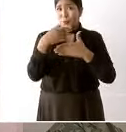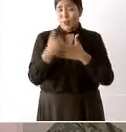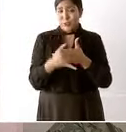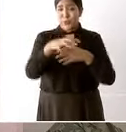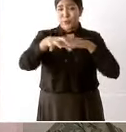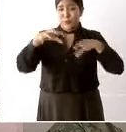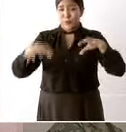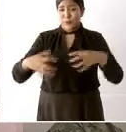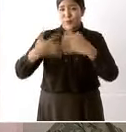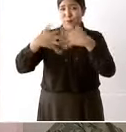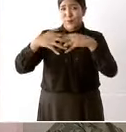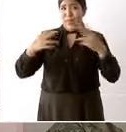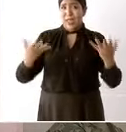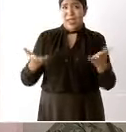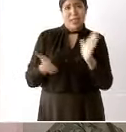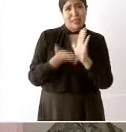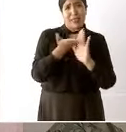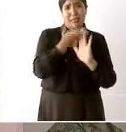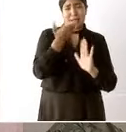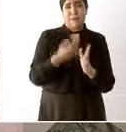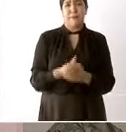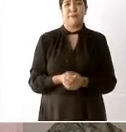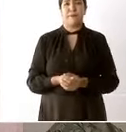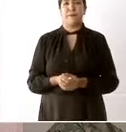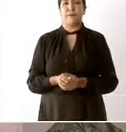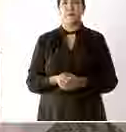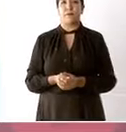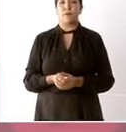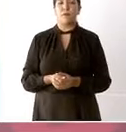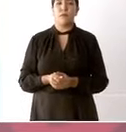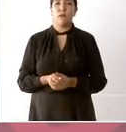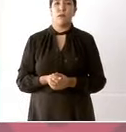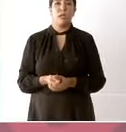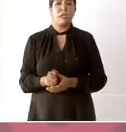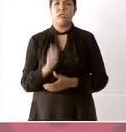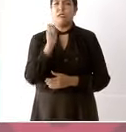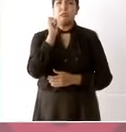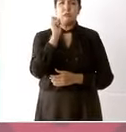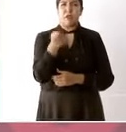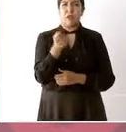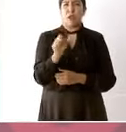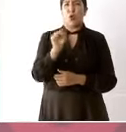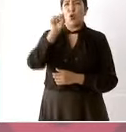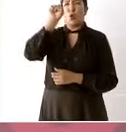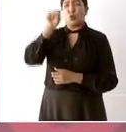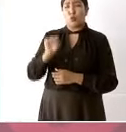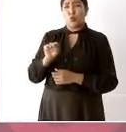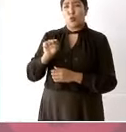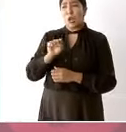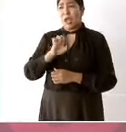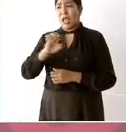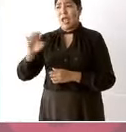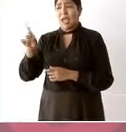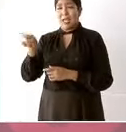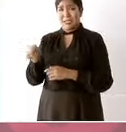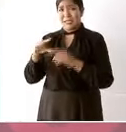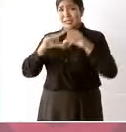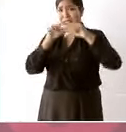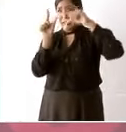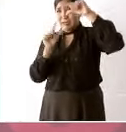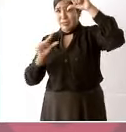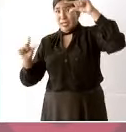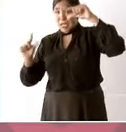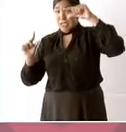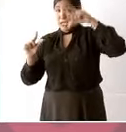ubicaciones estratégicas para la implementación de una cortina de desarrollo para el sur sureste del país e incluso de